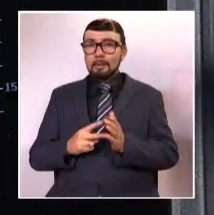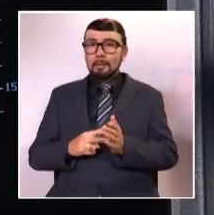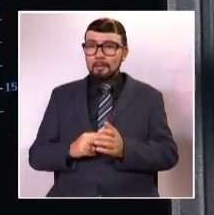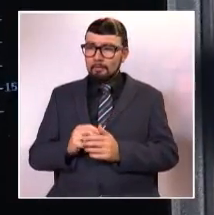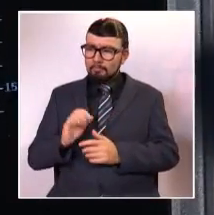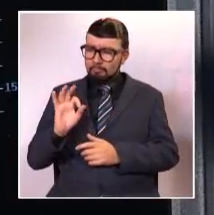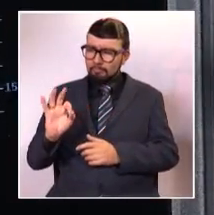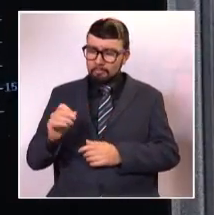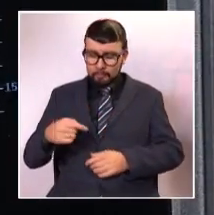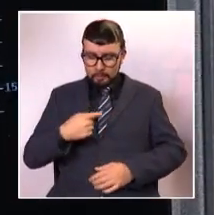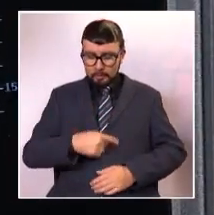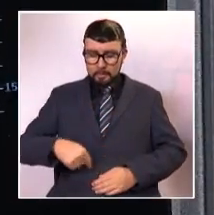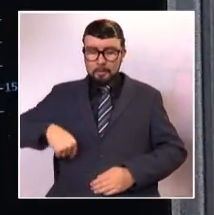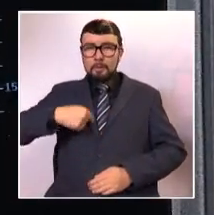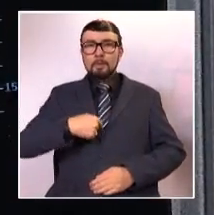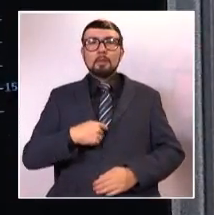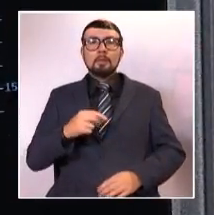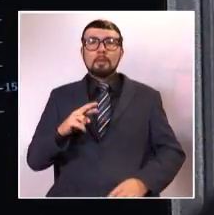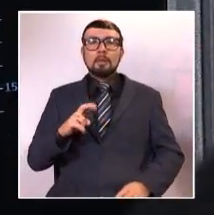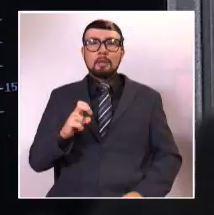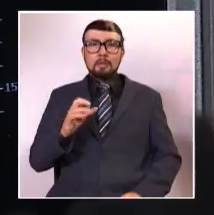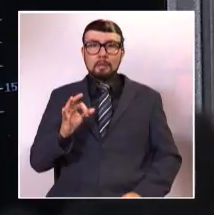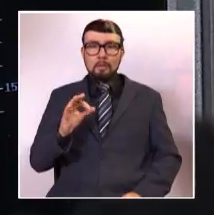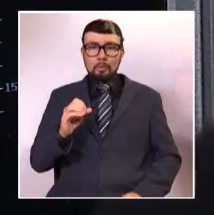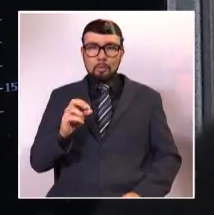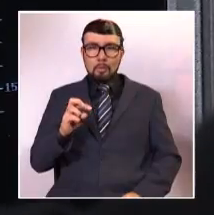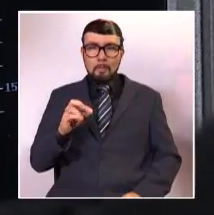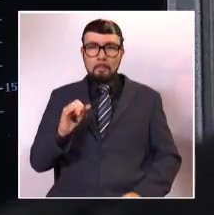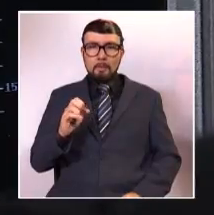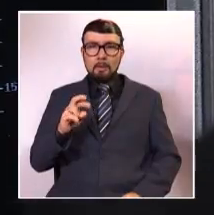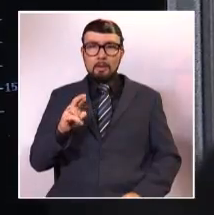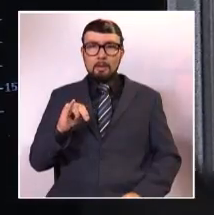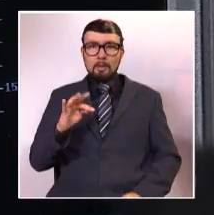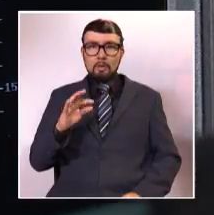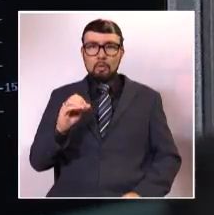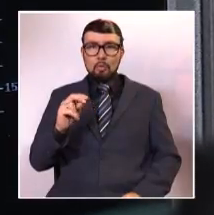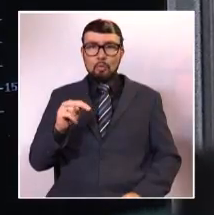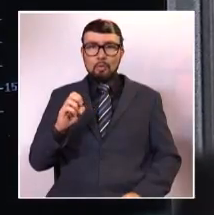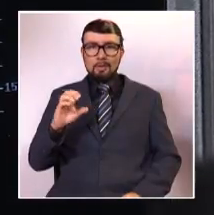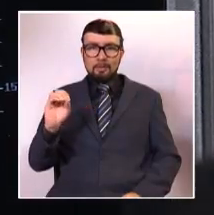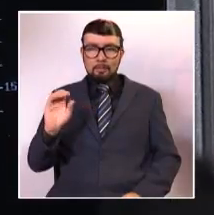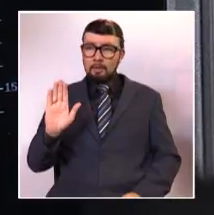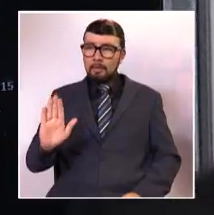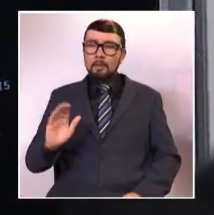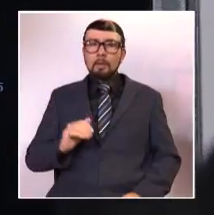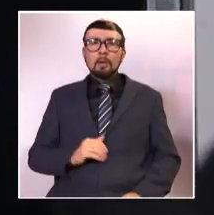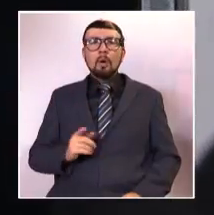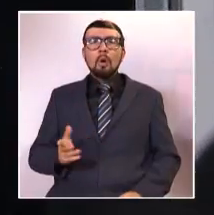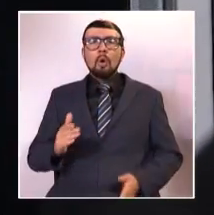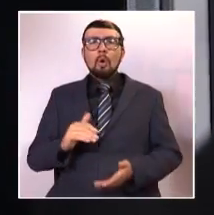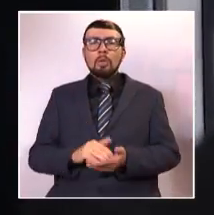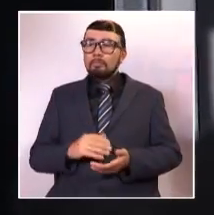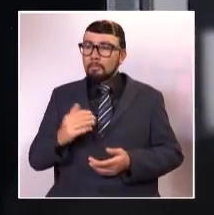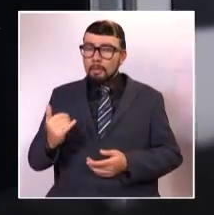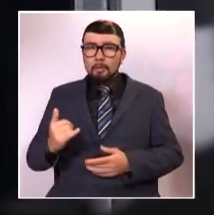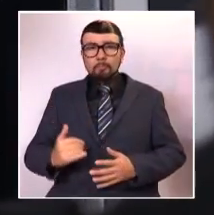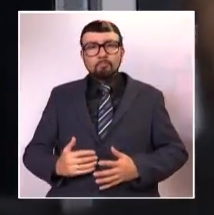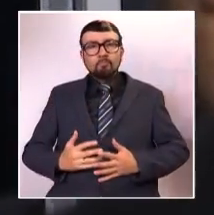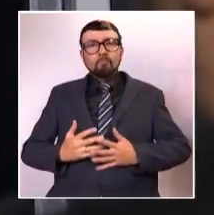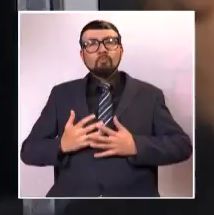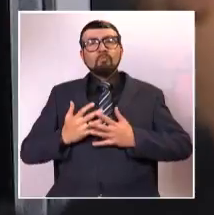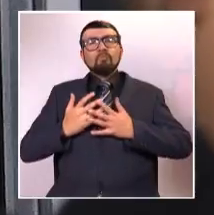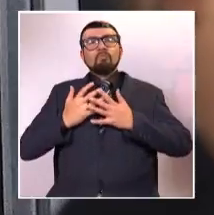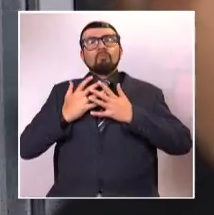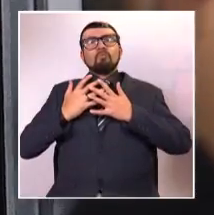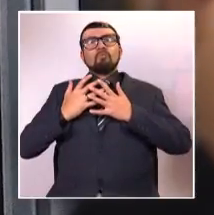el retroperitoneo y los grandes vasos. Pasamos luego, vamos a tomar el aire, a hacer un estudio